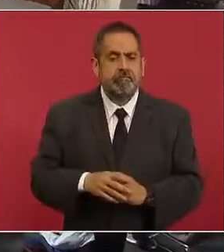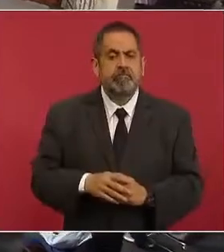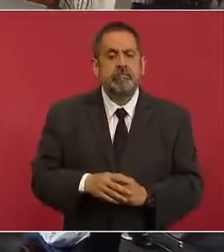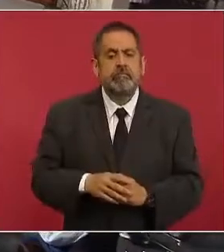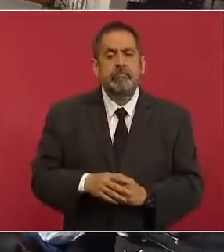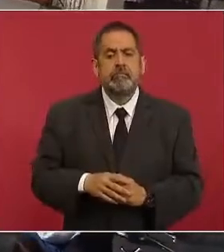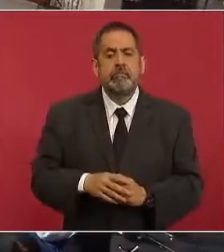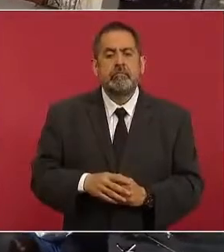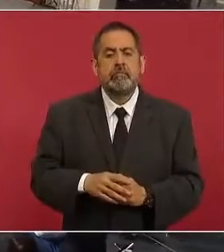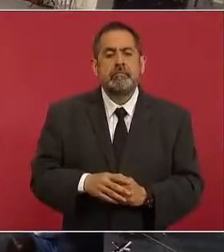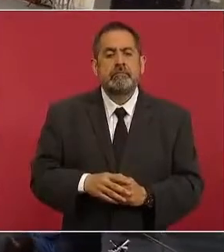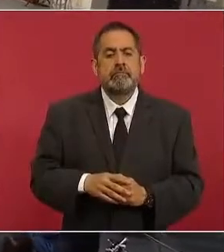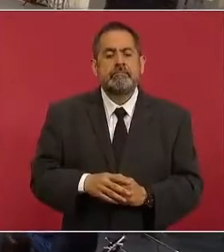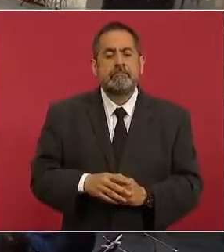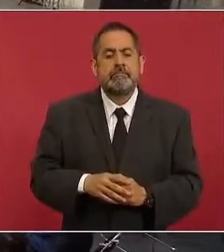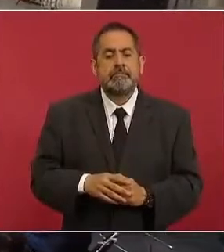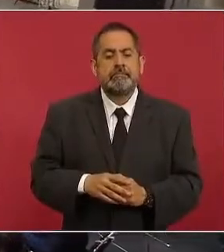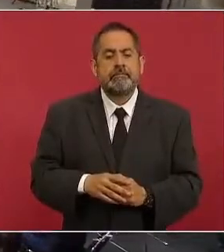nosotros